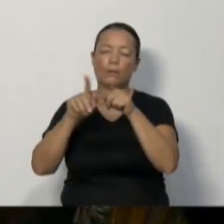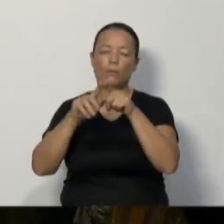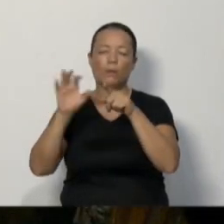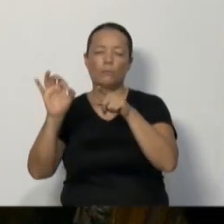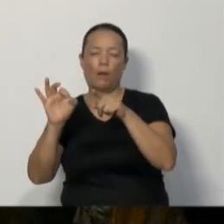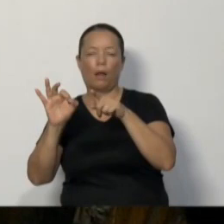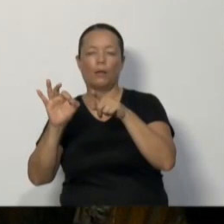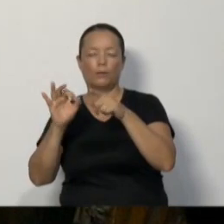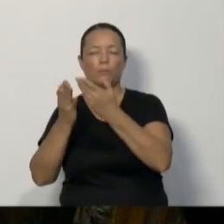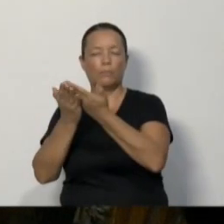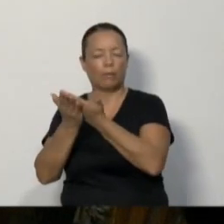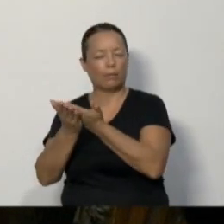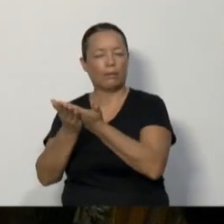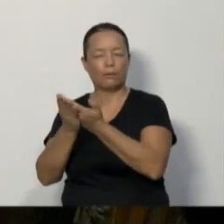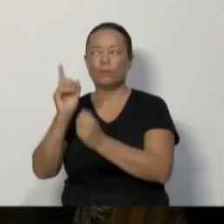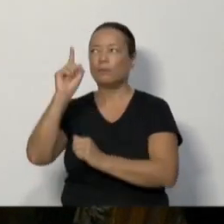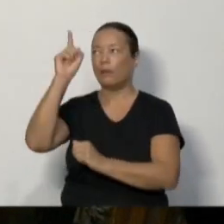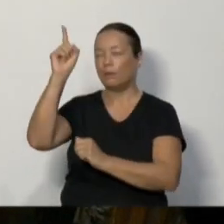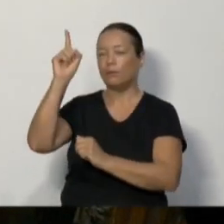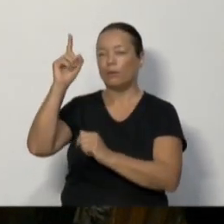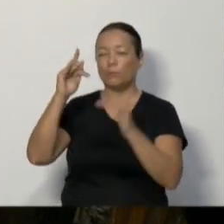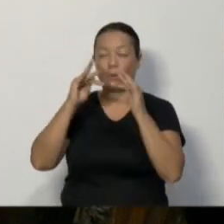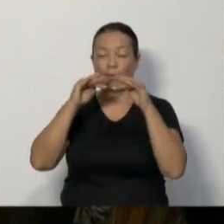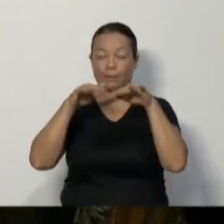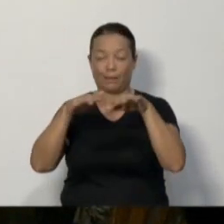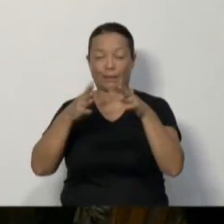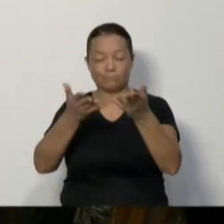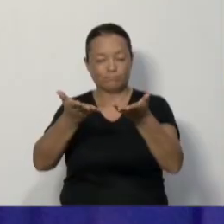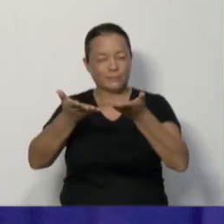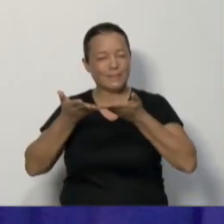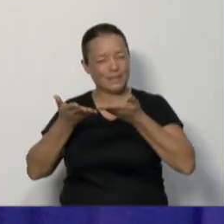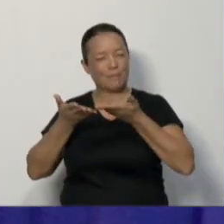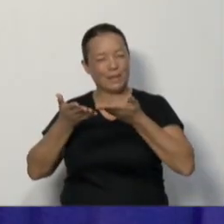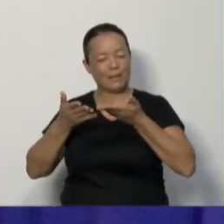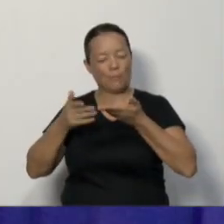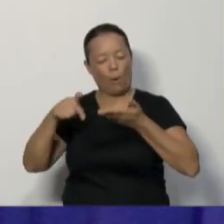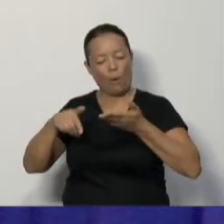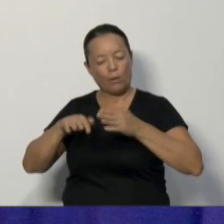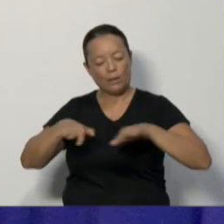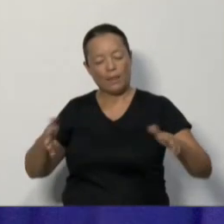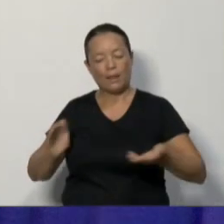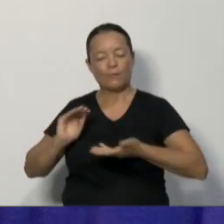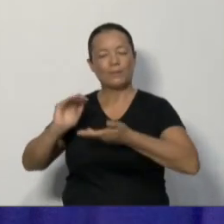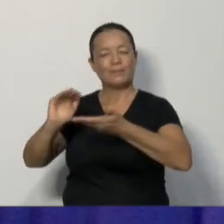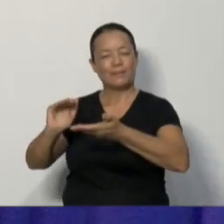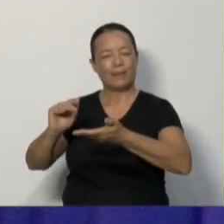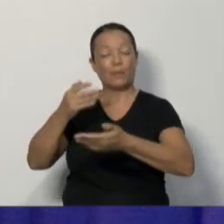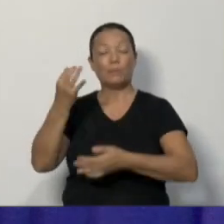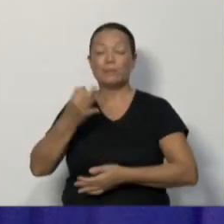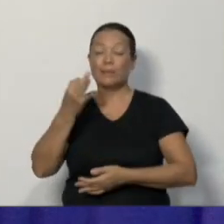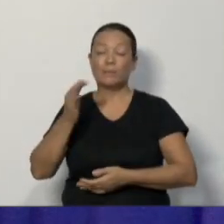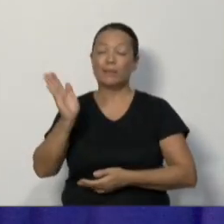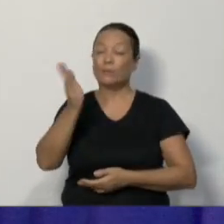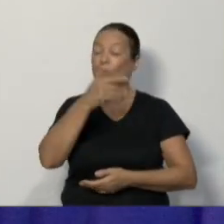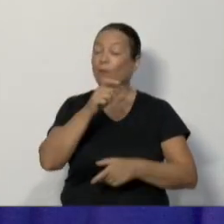llegar sus peticiones a Dios a través de las redes sociales. Y pedimos especialmente por